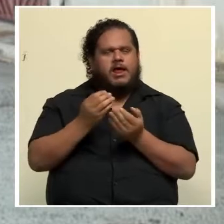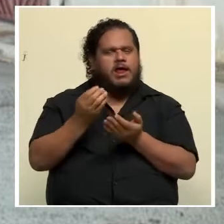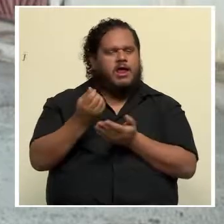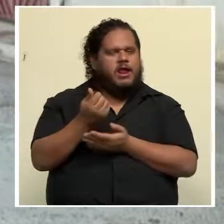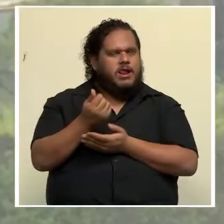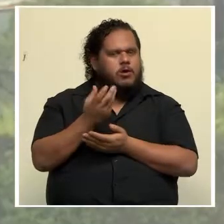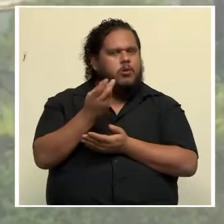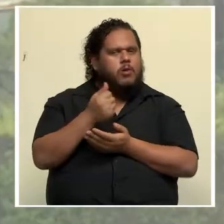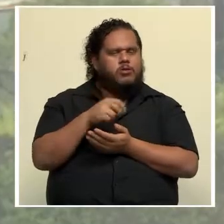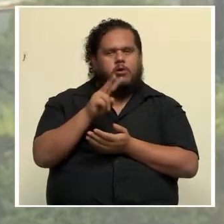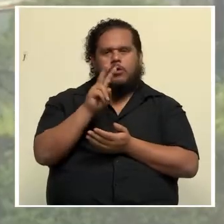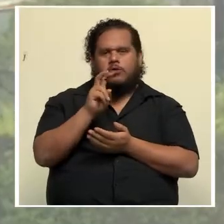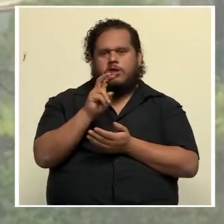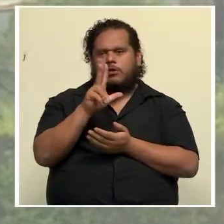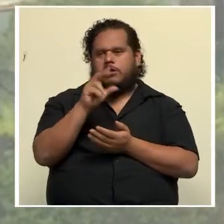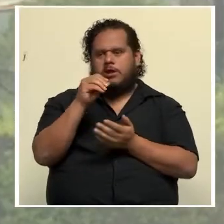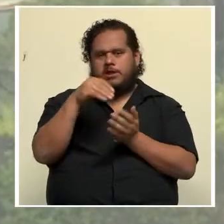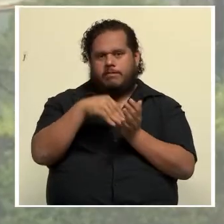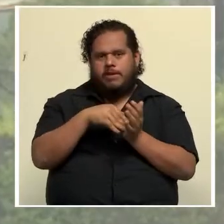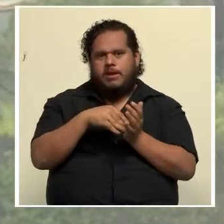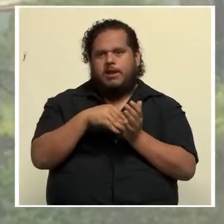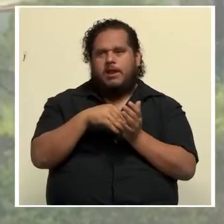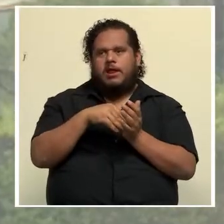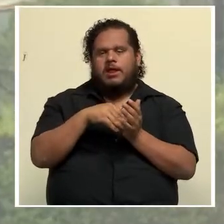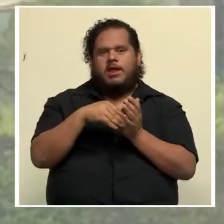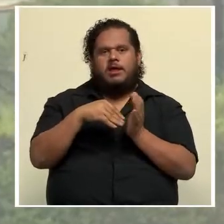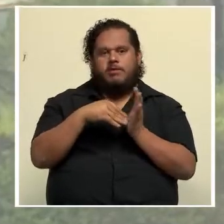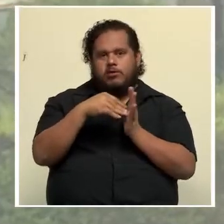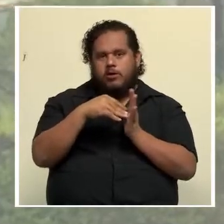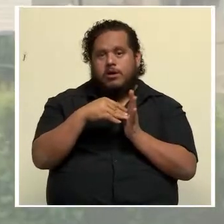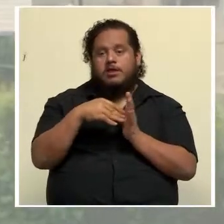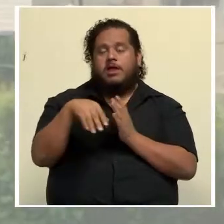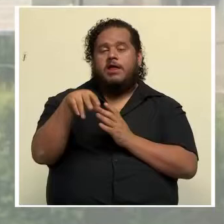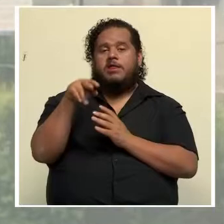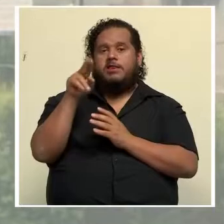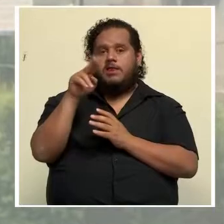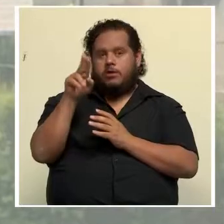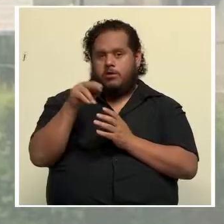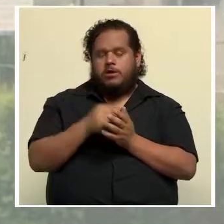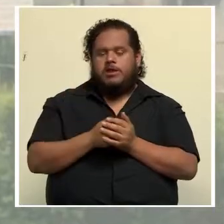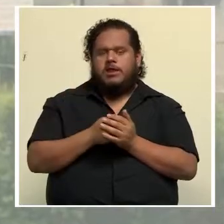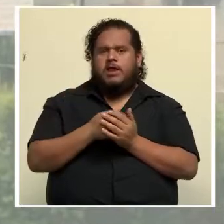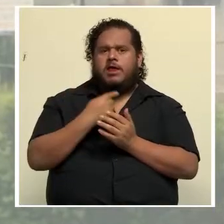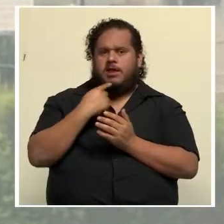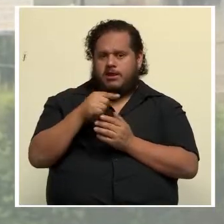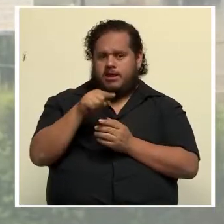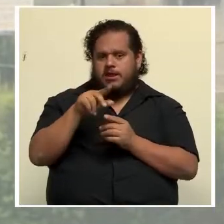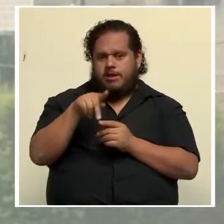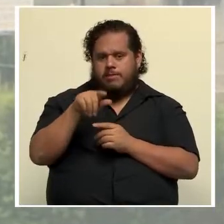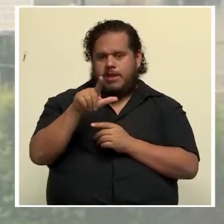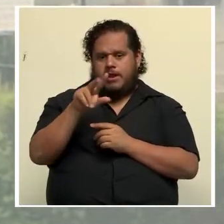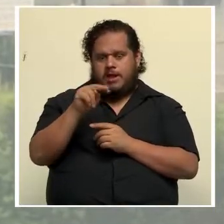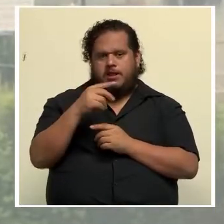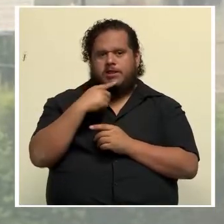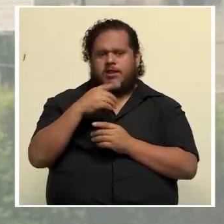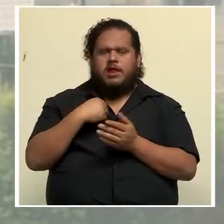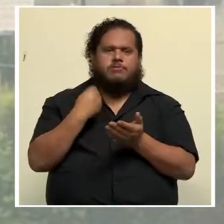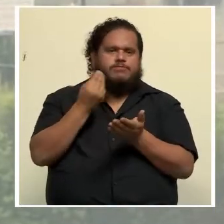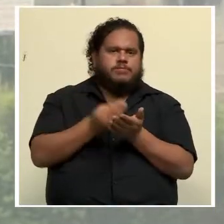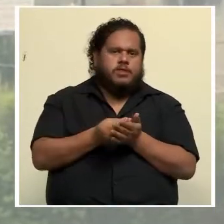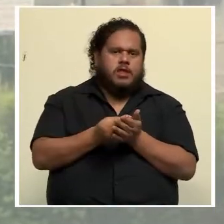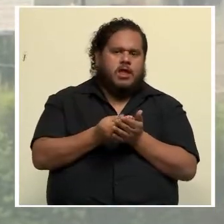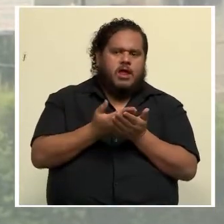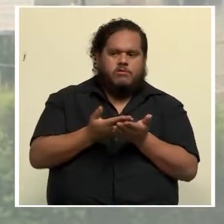es de 230.000 millones de colones y según la agrupación se puede financiar reasignando